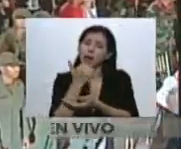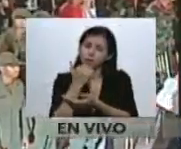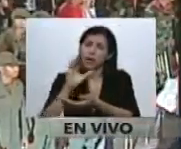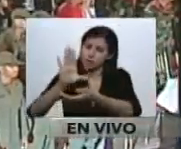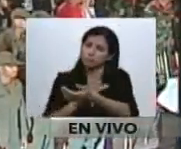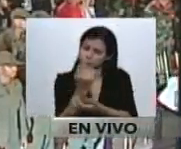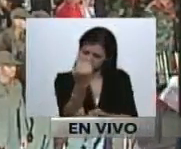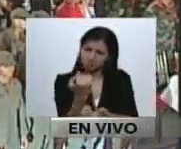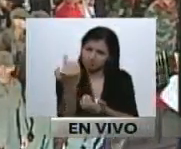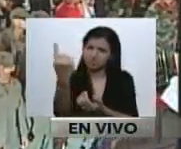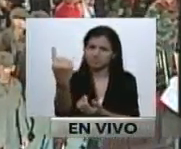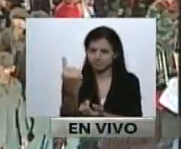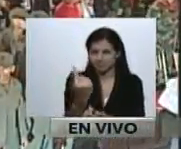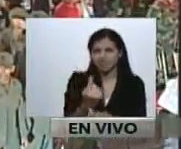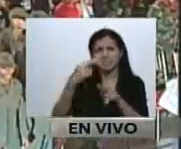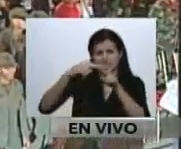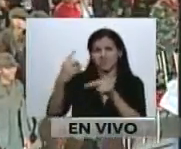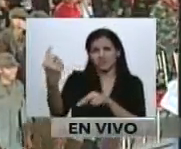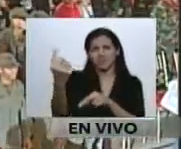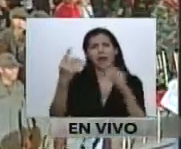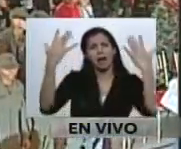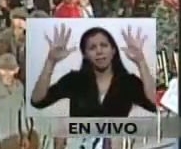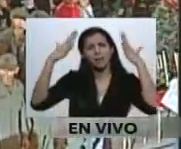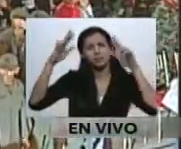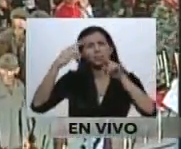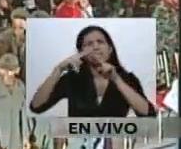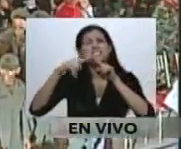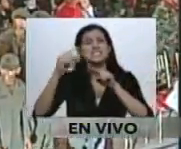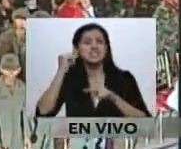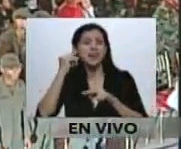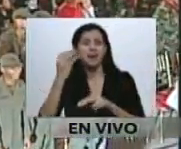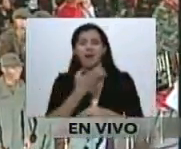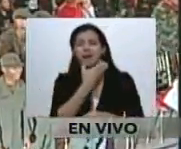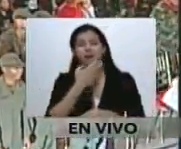canción. Ahí viene la niña, mira. Un aplauso, pues, para esta cantante.